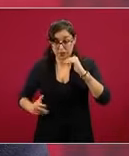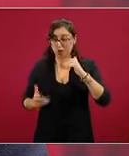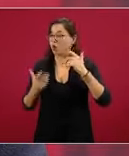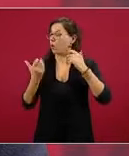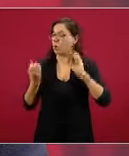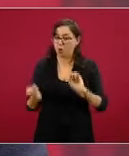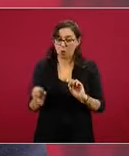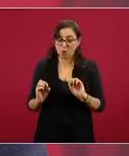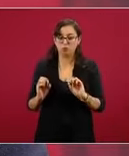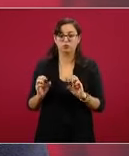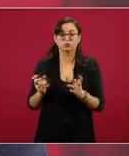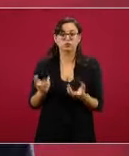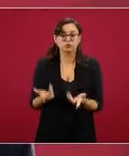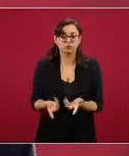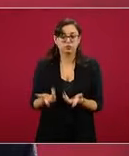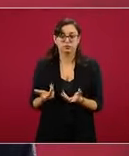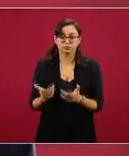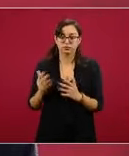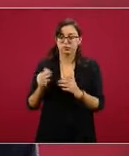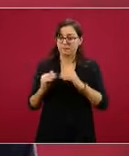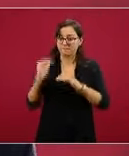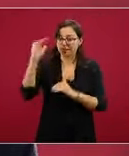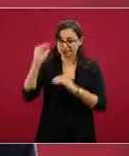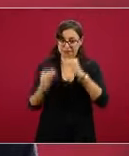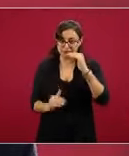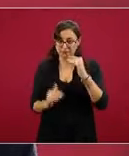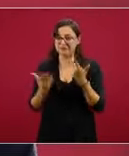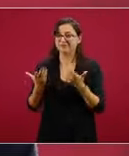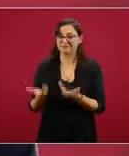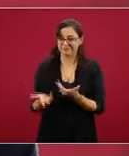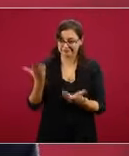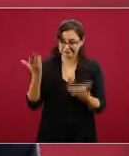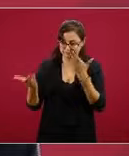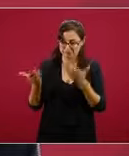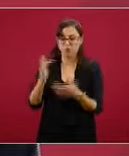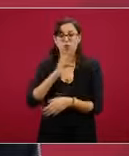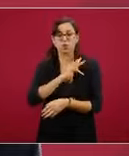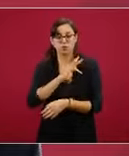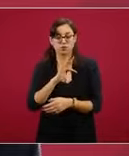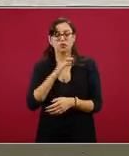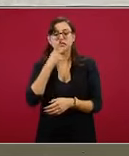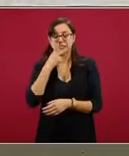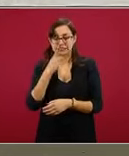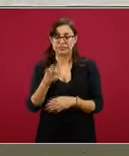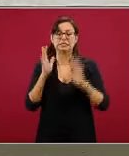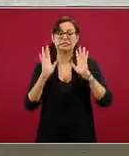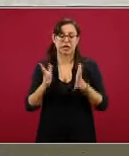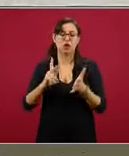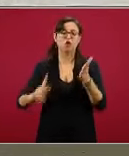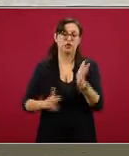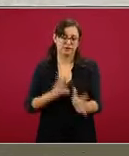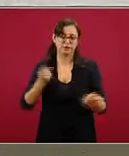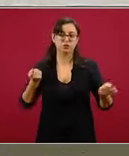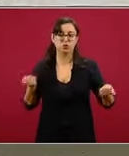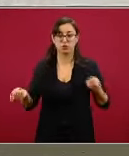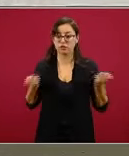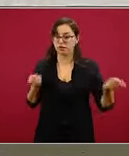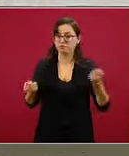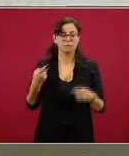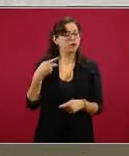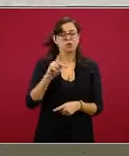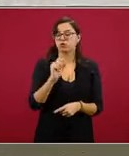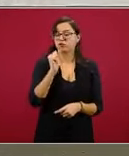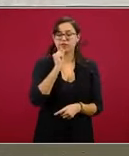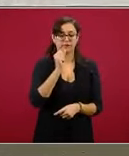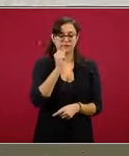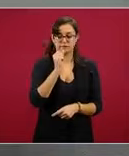de los picos previos que habían tenido, y entonces podríamos hablar ya de un control en la tendencia del rebrote. Todavía no lo podemos decir, pero